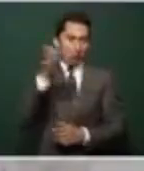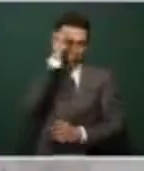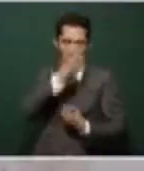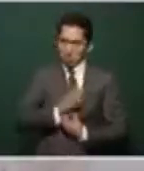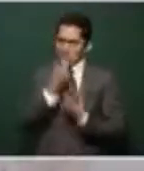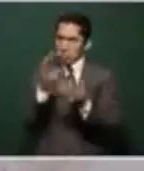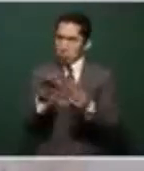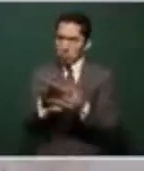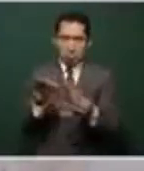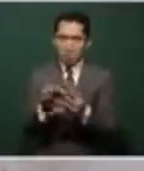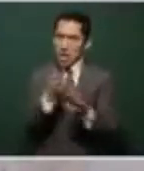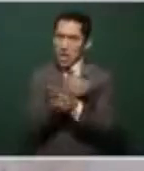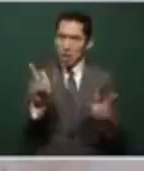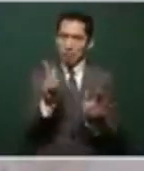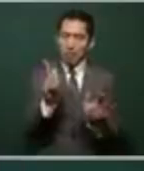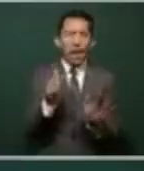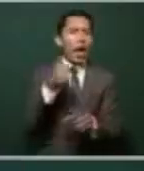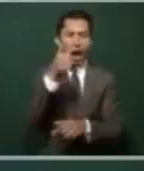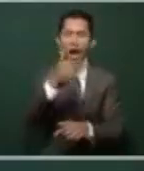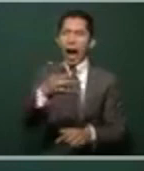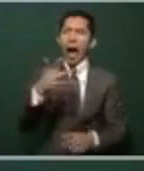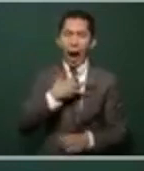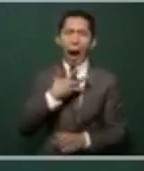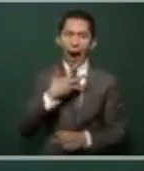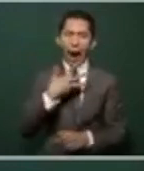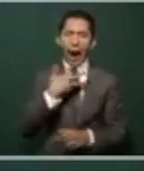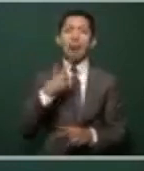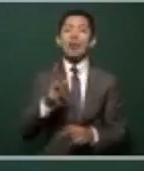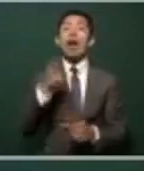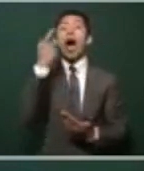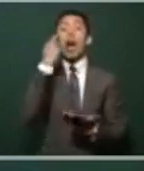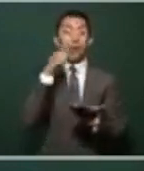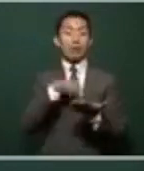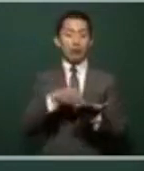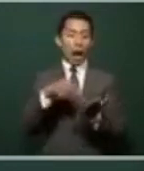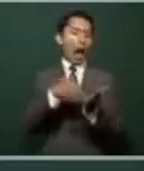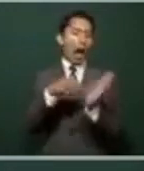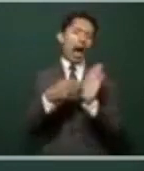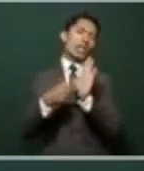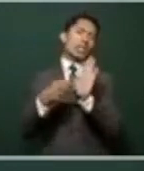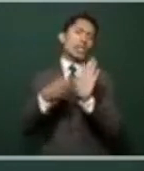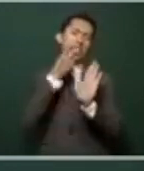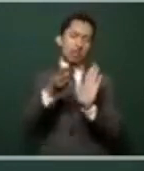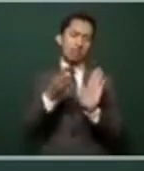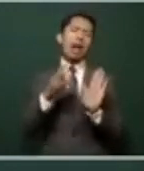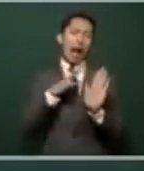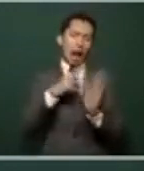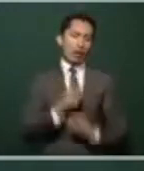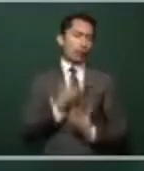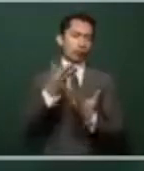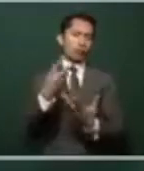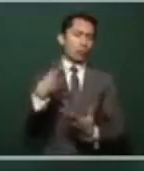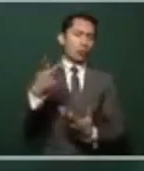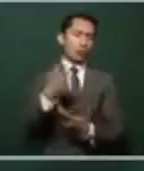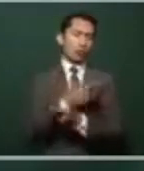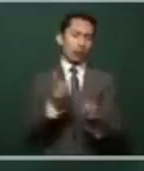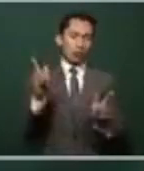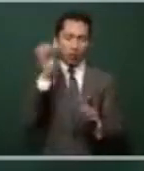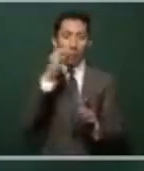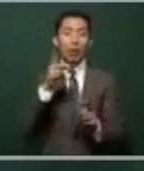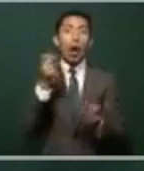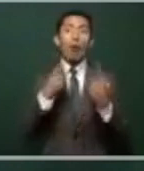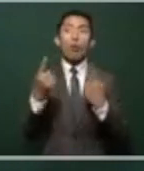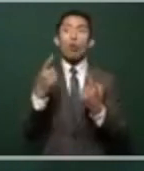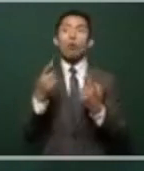Pues se tiene la libertad de expresión, pero una cosa es ejercerla y otra cosa es hacer negocio con la libertad de expresión.